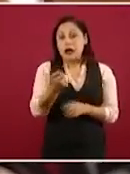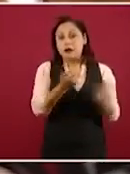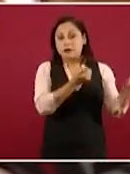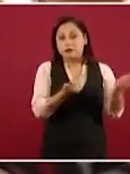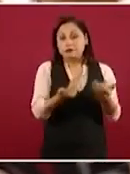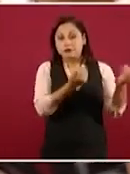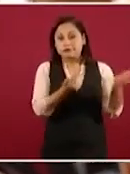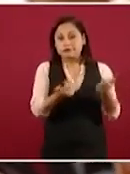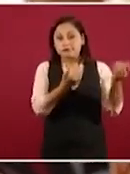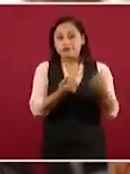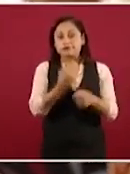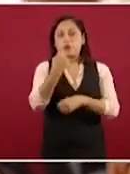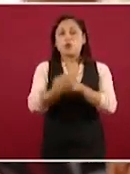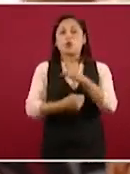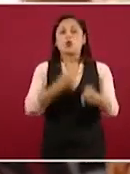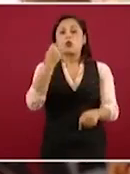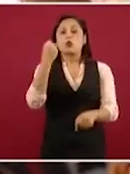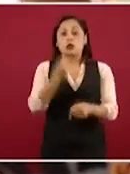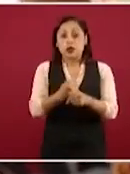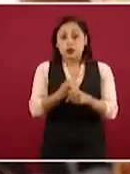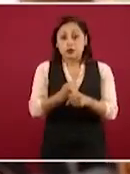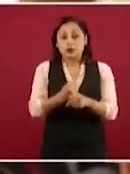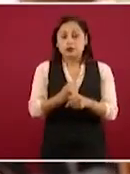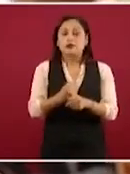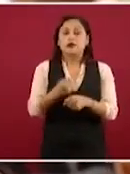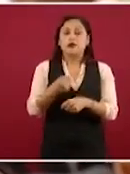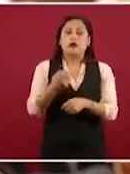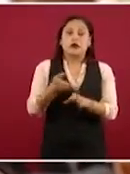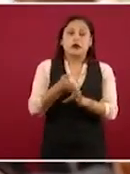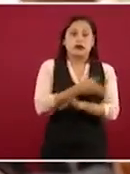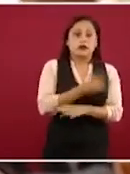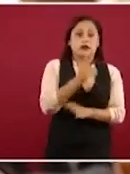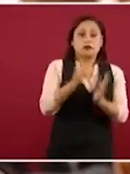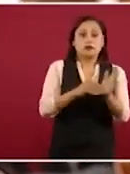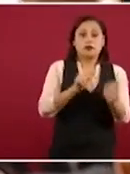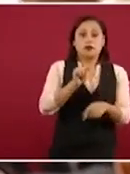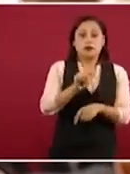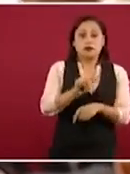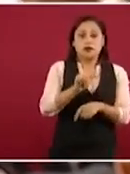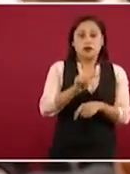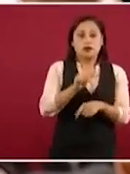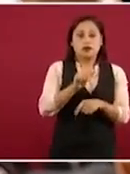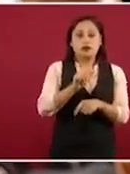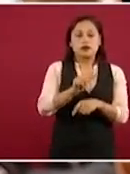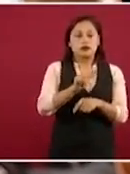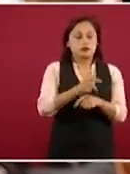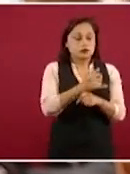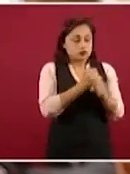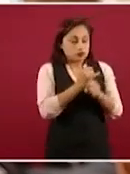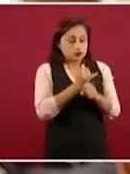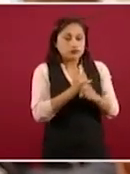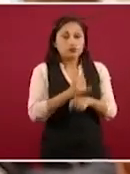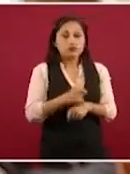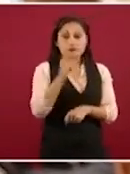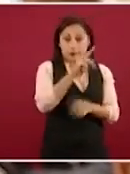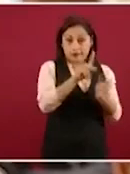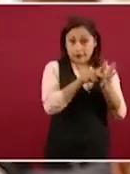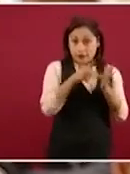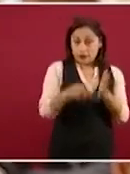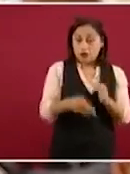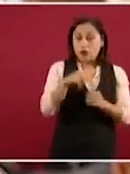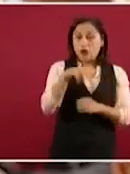año, estimado el 2018. Asimismo, de acuerdo a Los Angeles Times, el 14 de septiembre de este